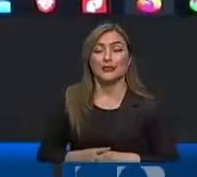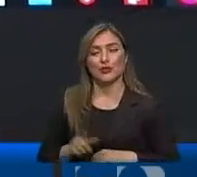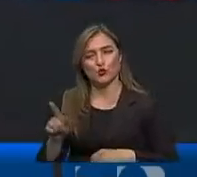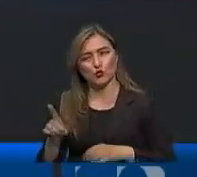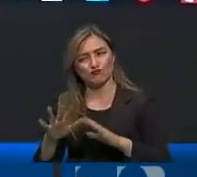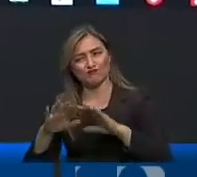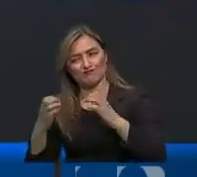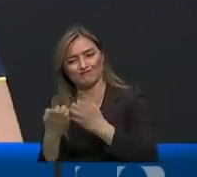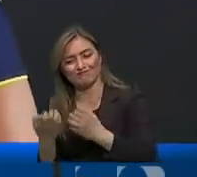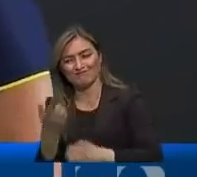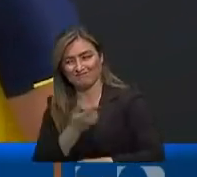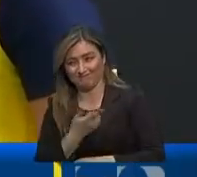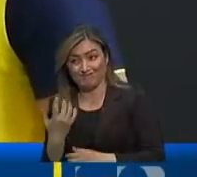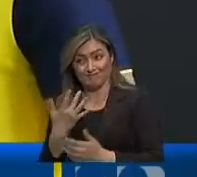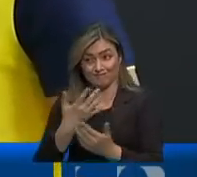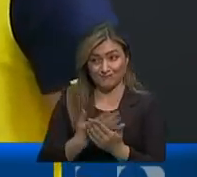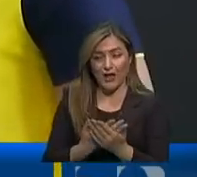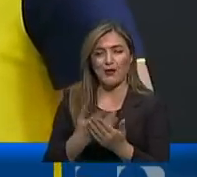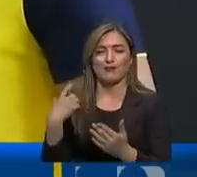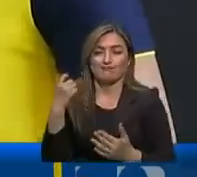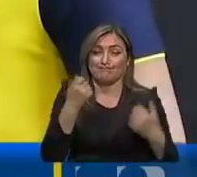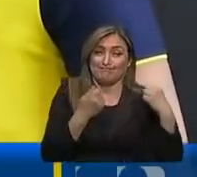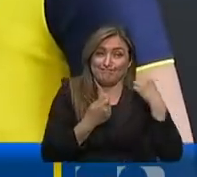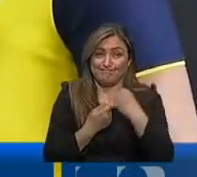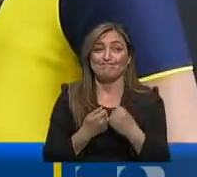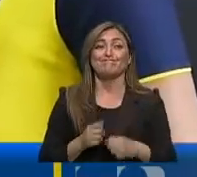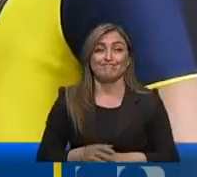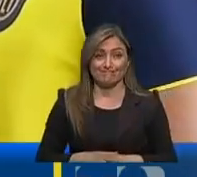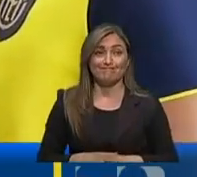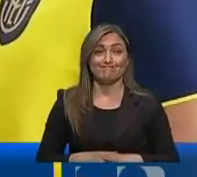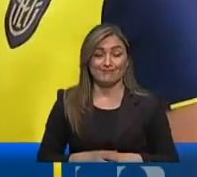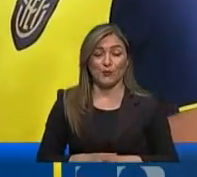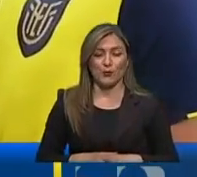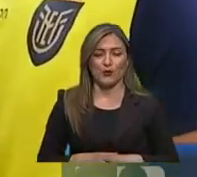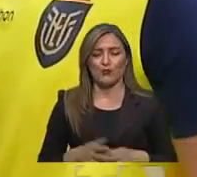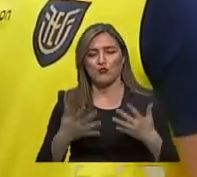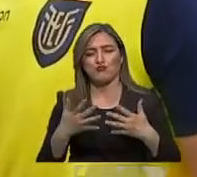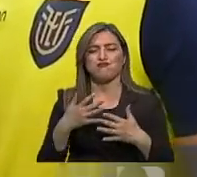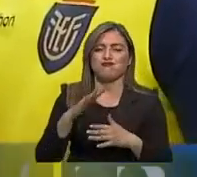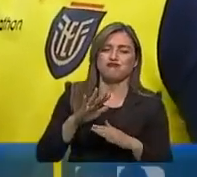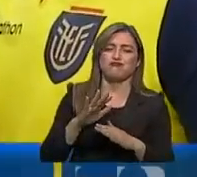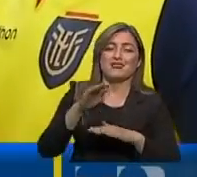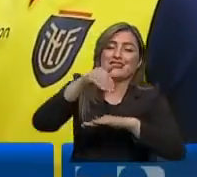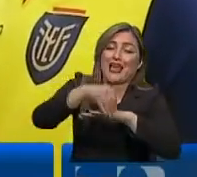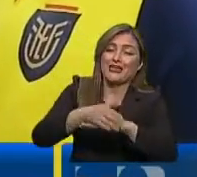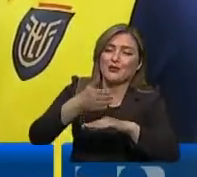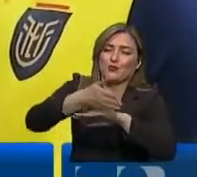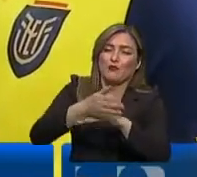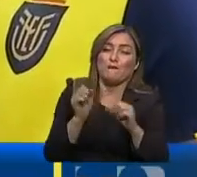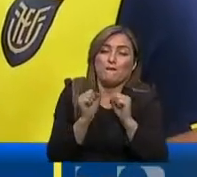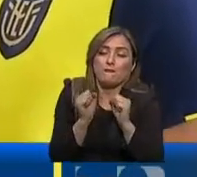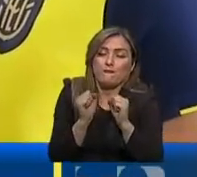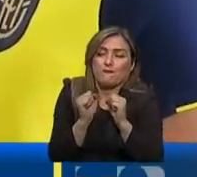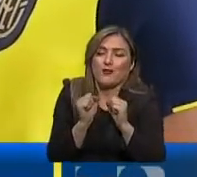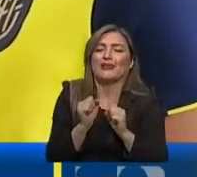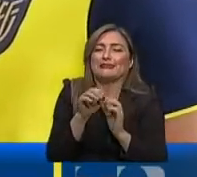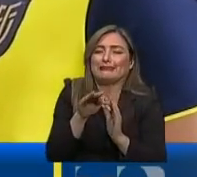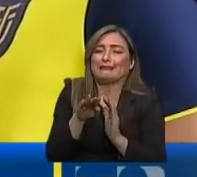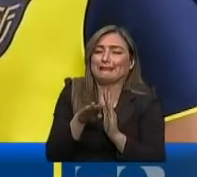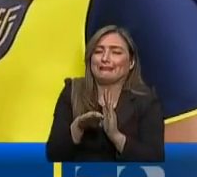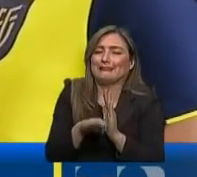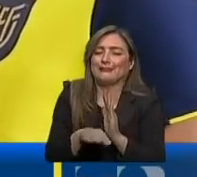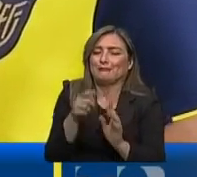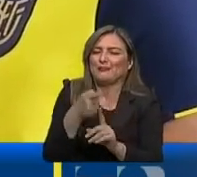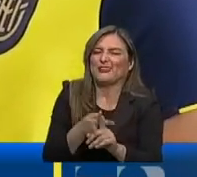estadio, lo recomendable sería ir bien abrigados, ya que las temperaturas al transcurrir la tarde empezarían a disminuir,